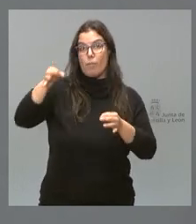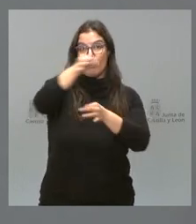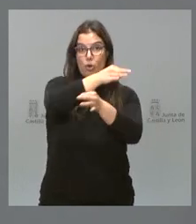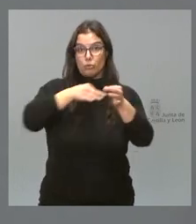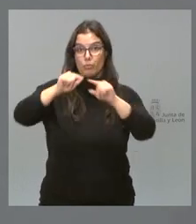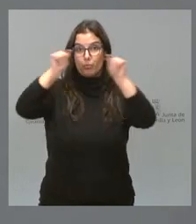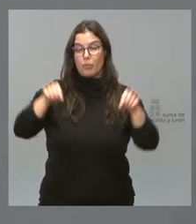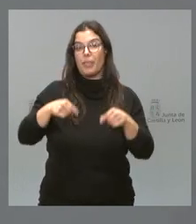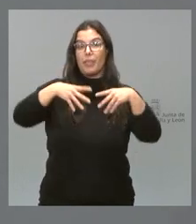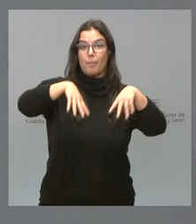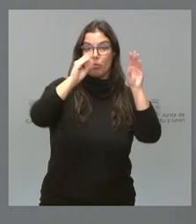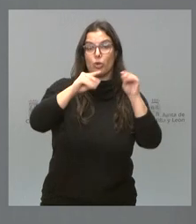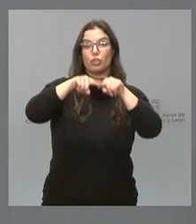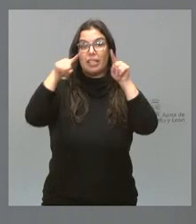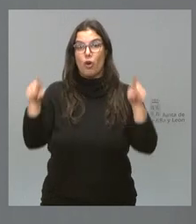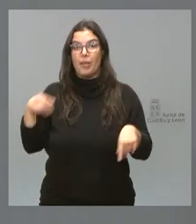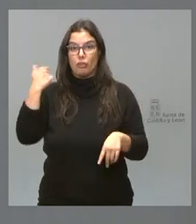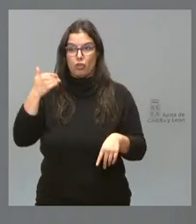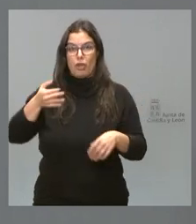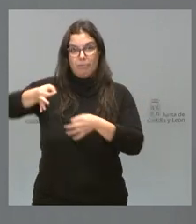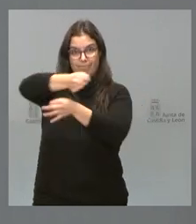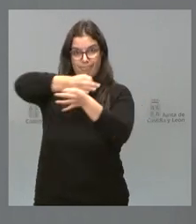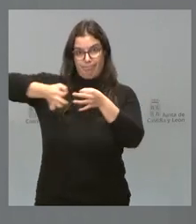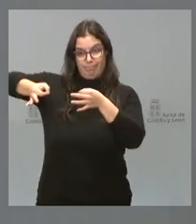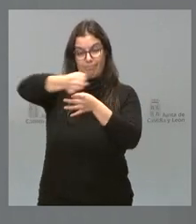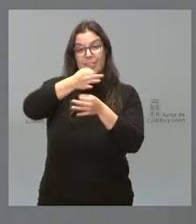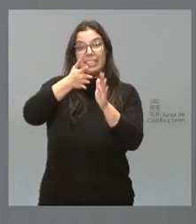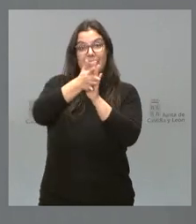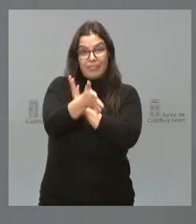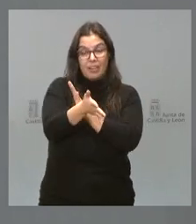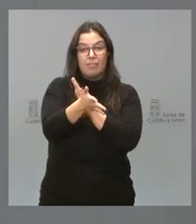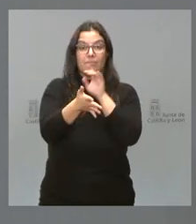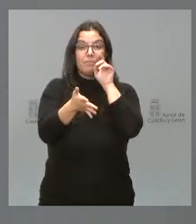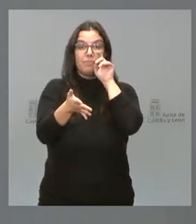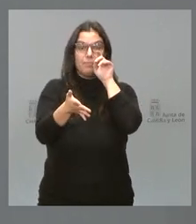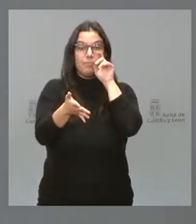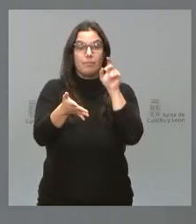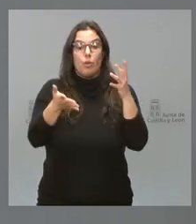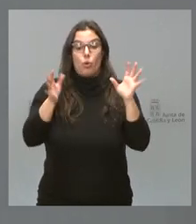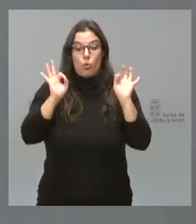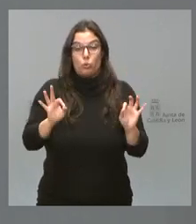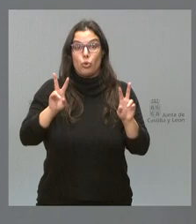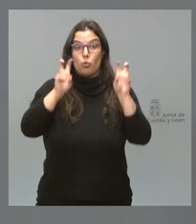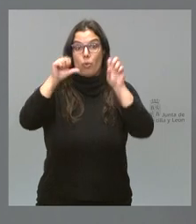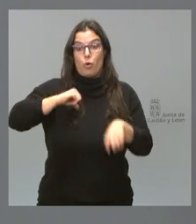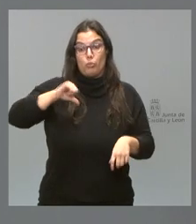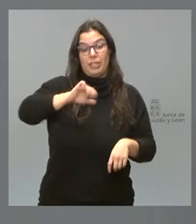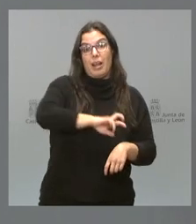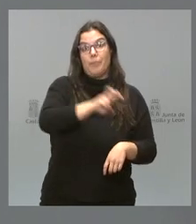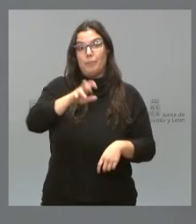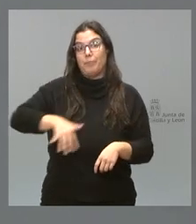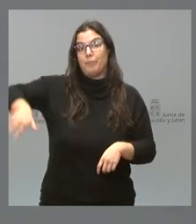Burgos Segovia y Soria estamos hablando de que el nuevo hospital se levantará un solar